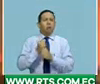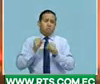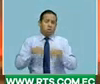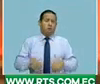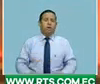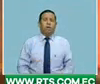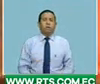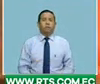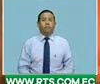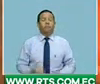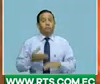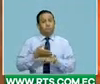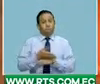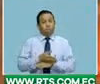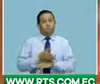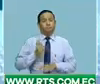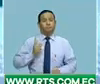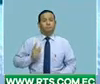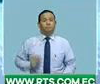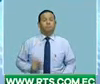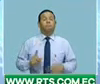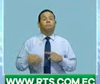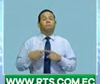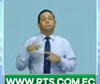Los detalles este lunes en su